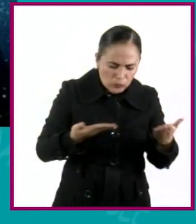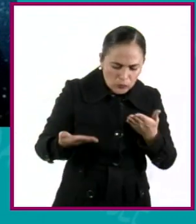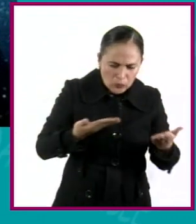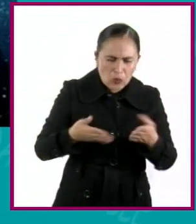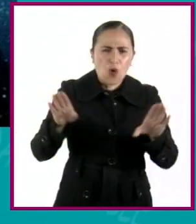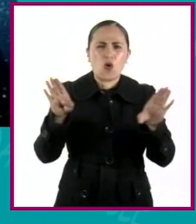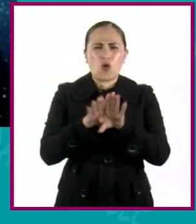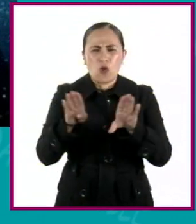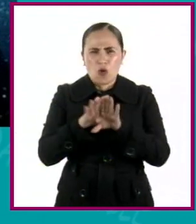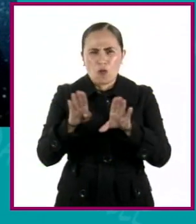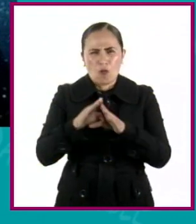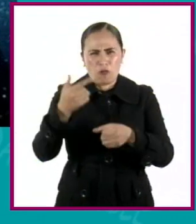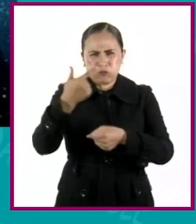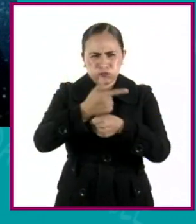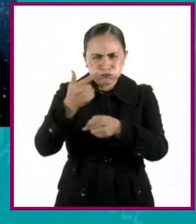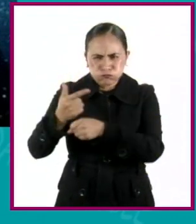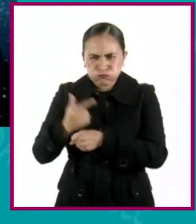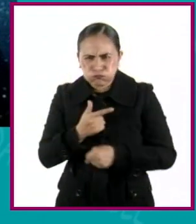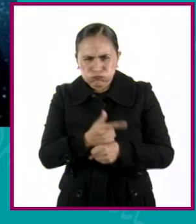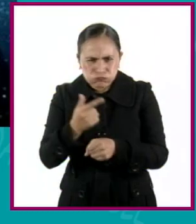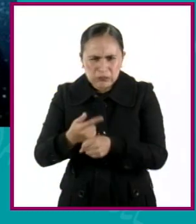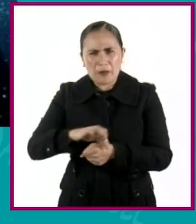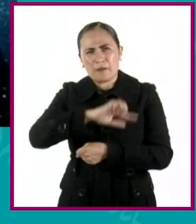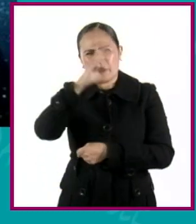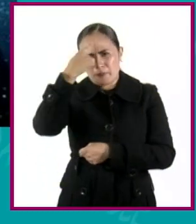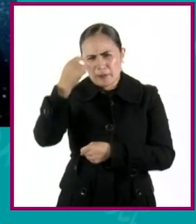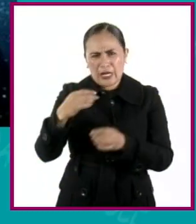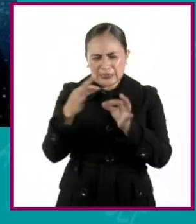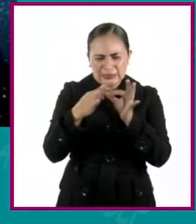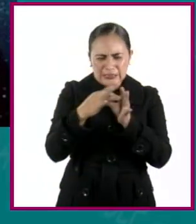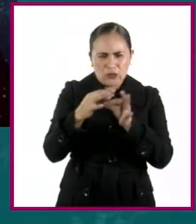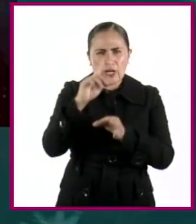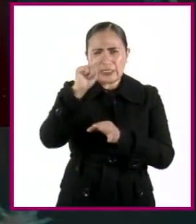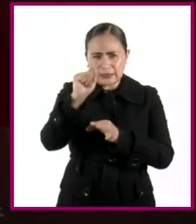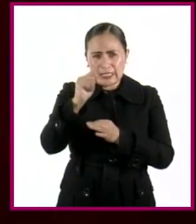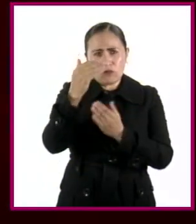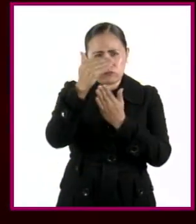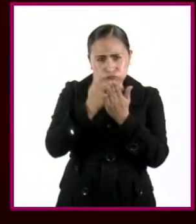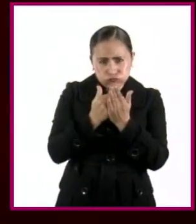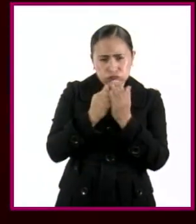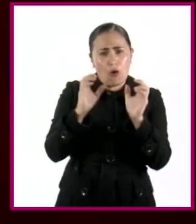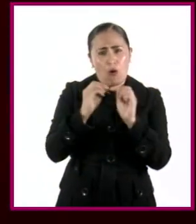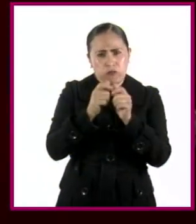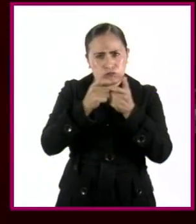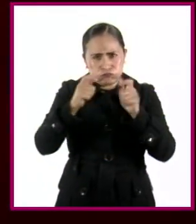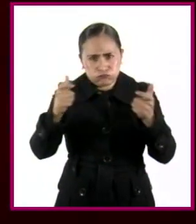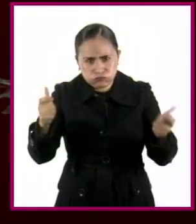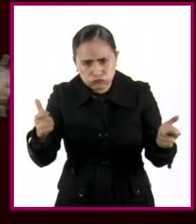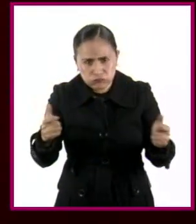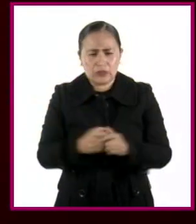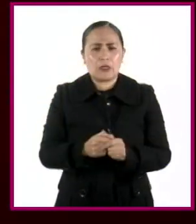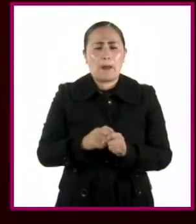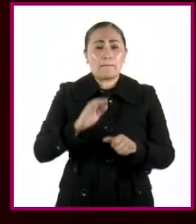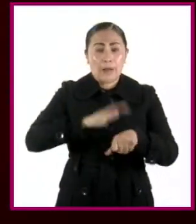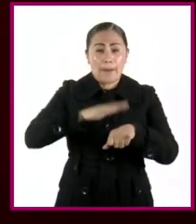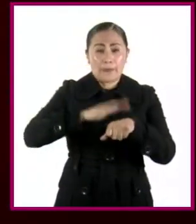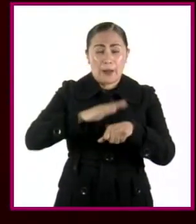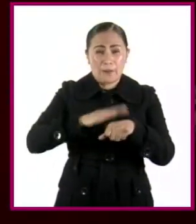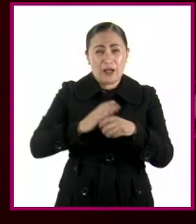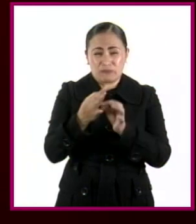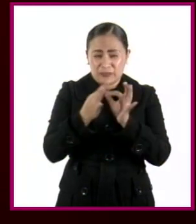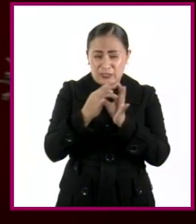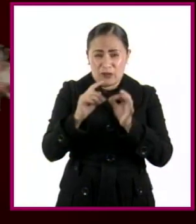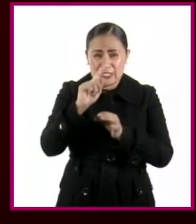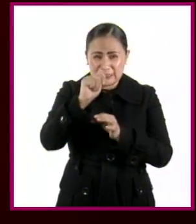influyen las diferentes señales externas en la proliferación de células T. Cuantas más veces se dividen las células T para aumentar su